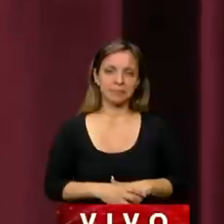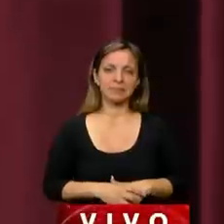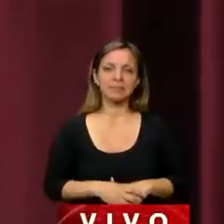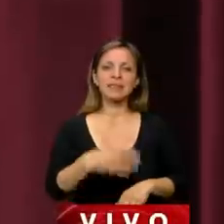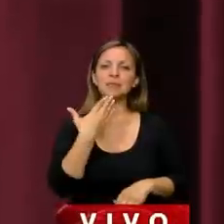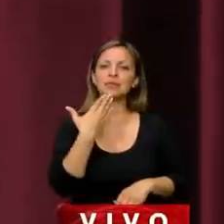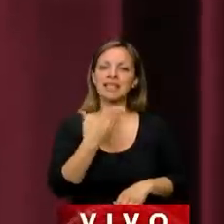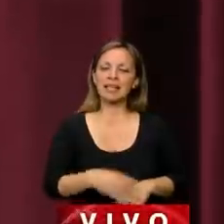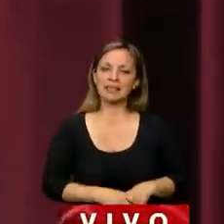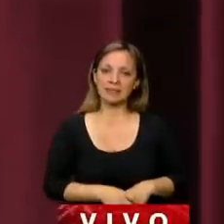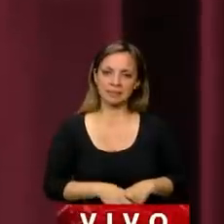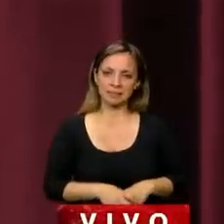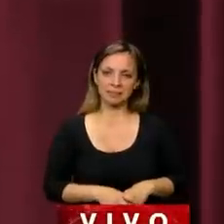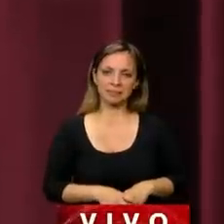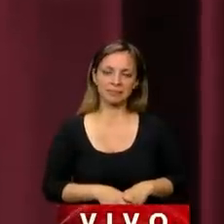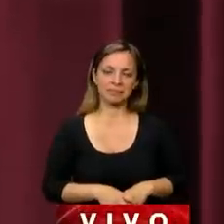Muchas gracias.